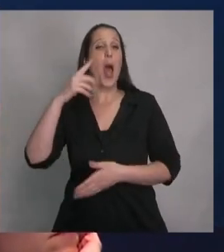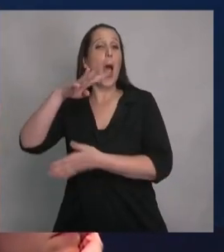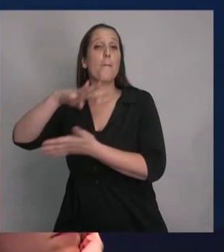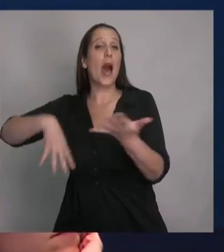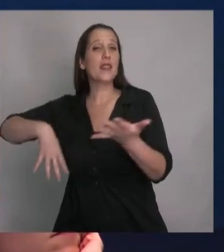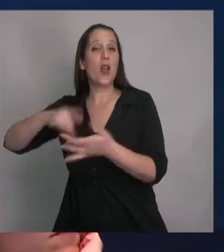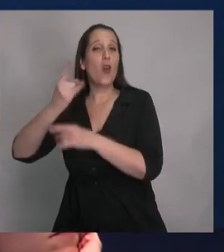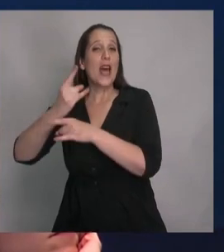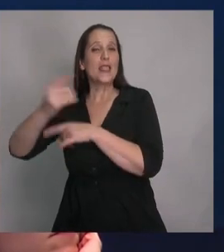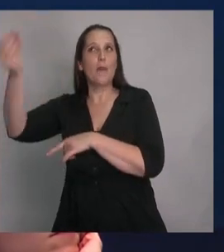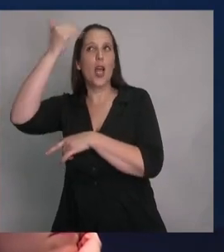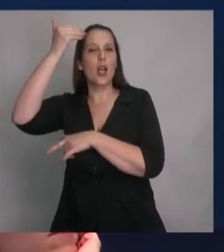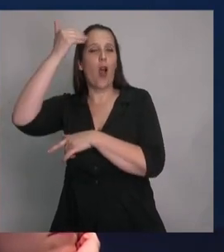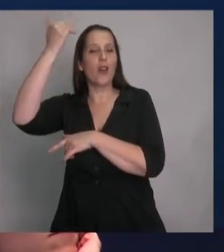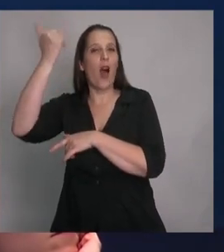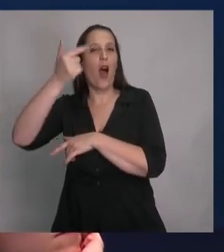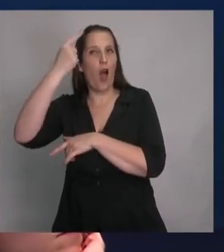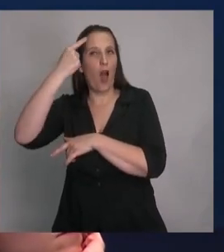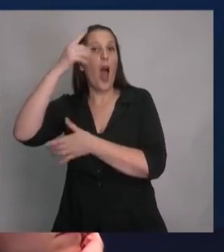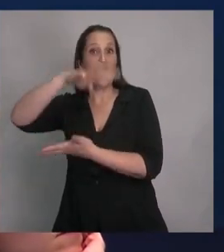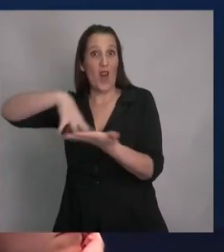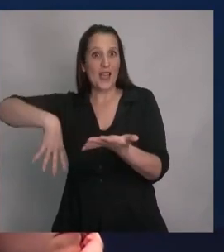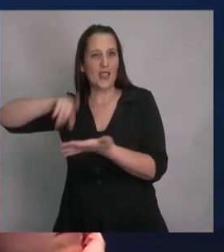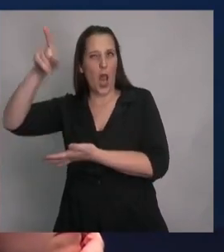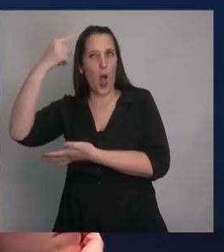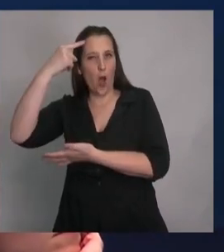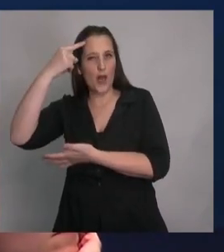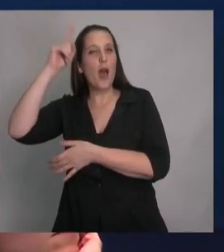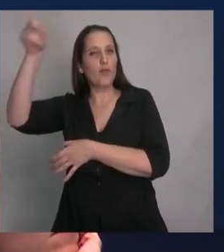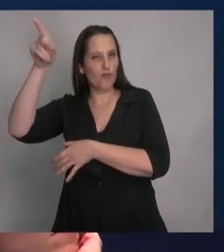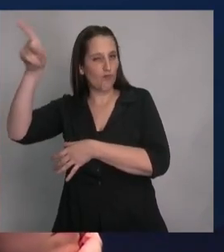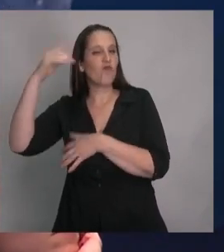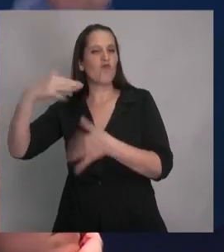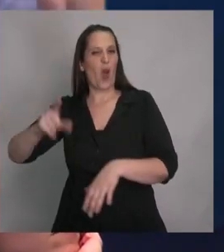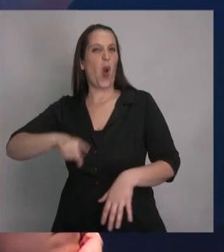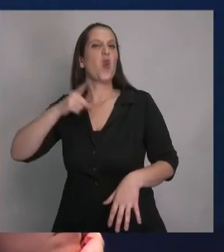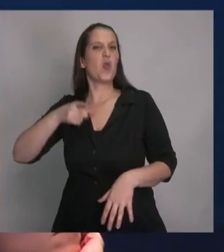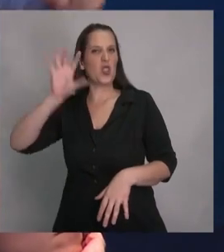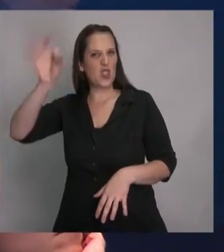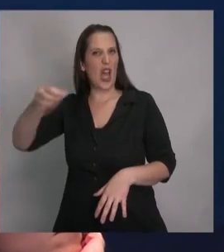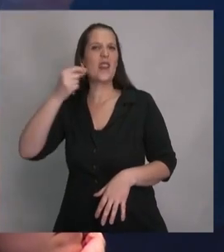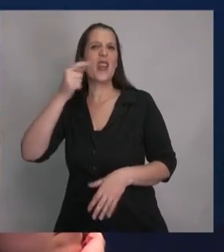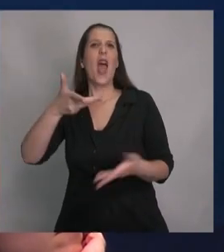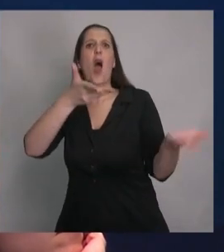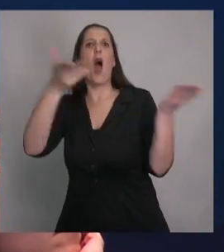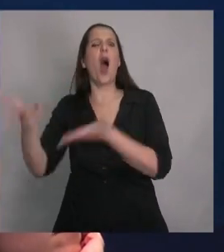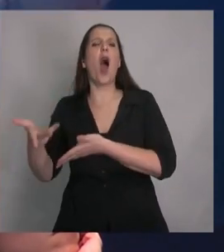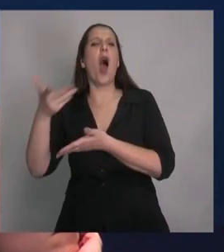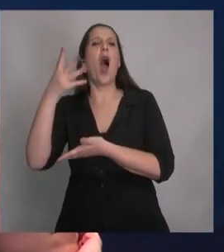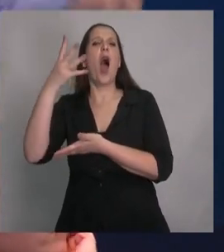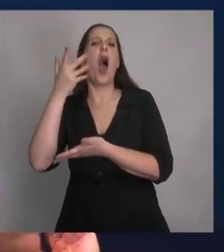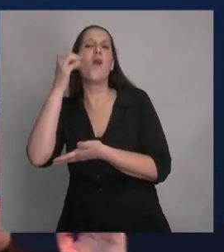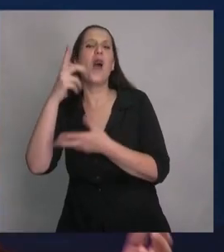su conciencia internacionalista. Por eso Barcelona lo primero que hizo y con muchísimo orgullo fue recibir a las abuelas de Plaza de Mayo